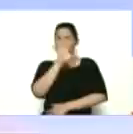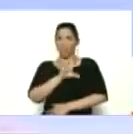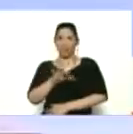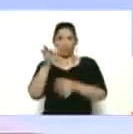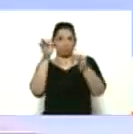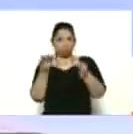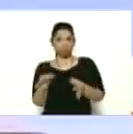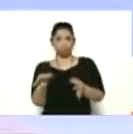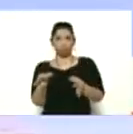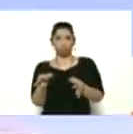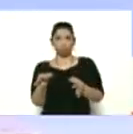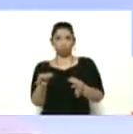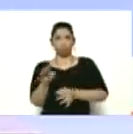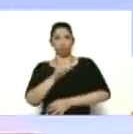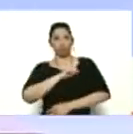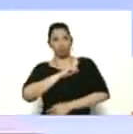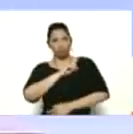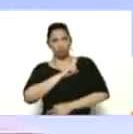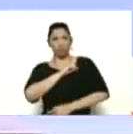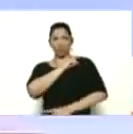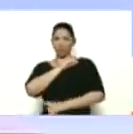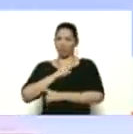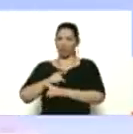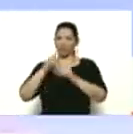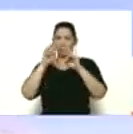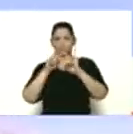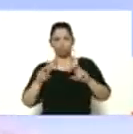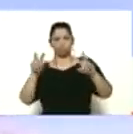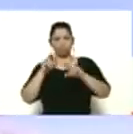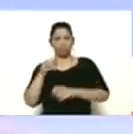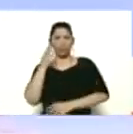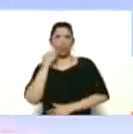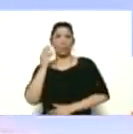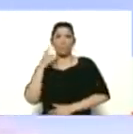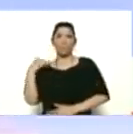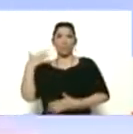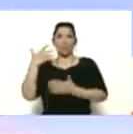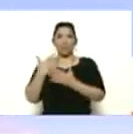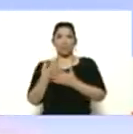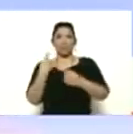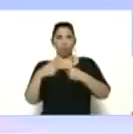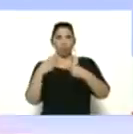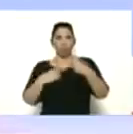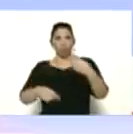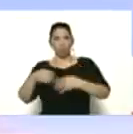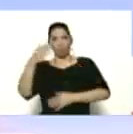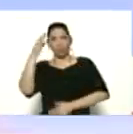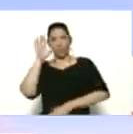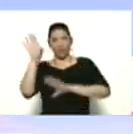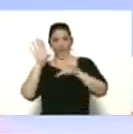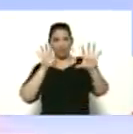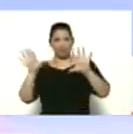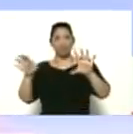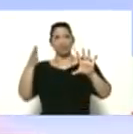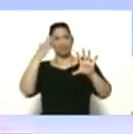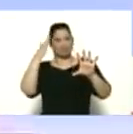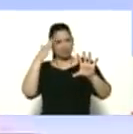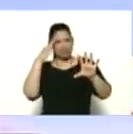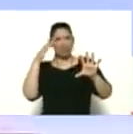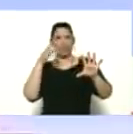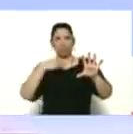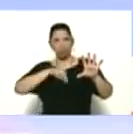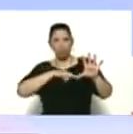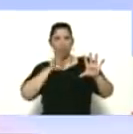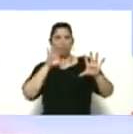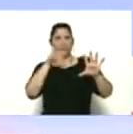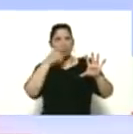que tengo que revisar las experiencias en otros países, sé que nuestro pueblo está en la primera fila,